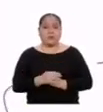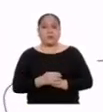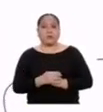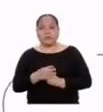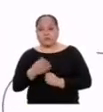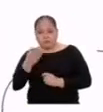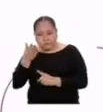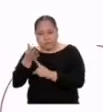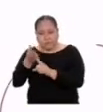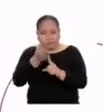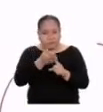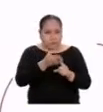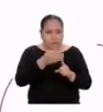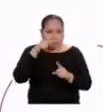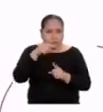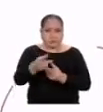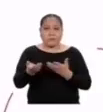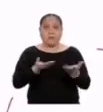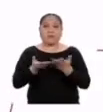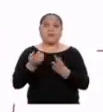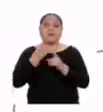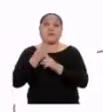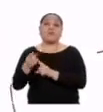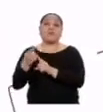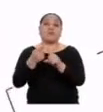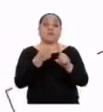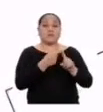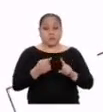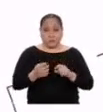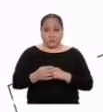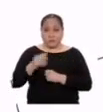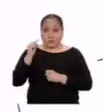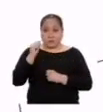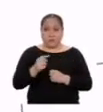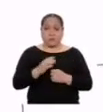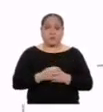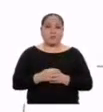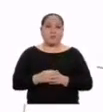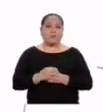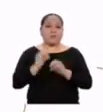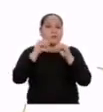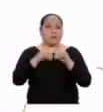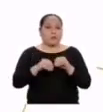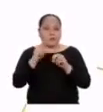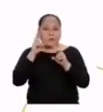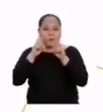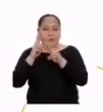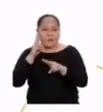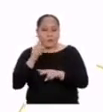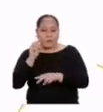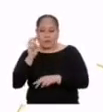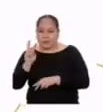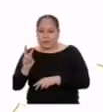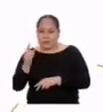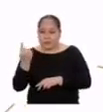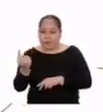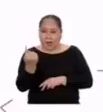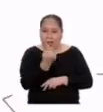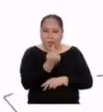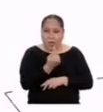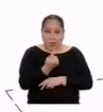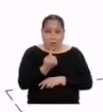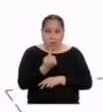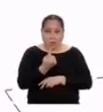es precisamente la atención a la diversidad. Esto implica identificar que cada uno de ellos